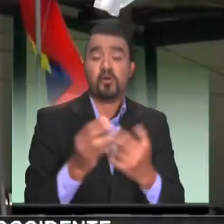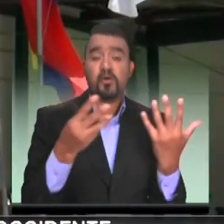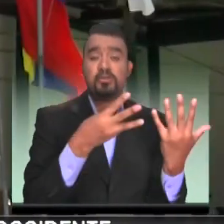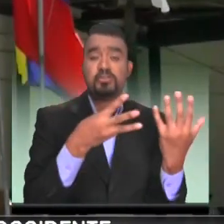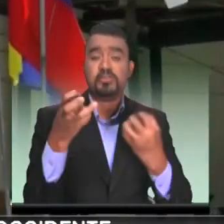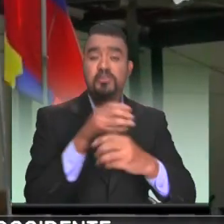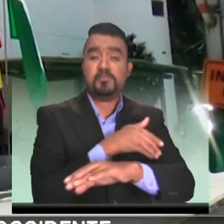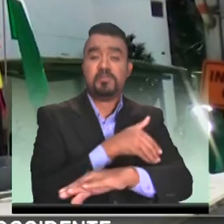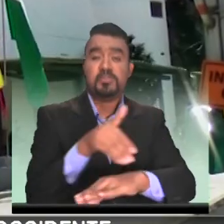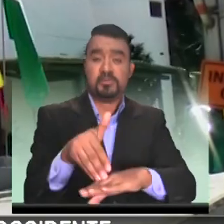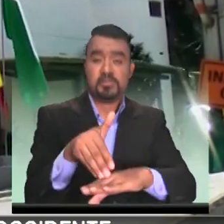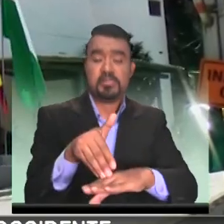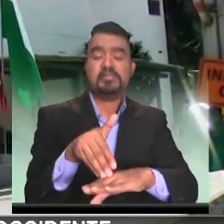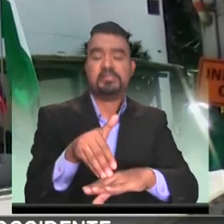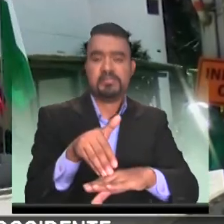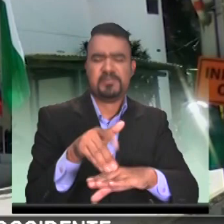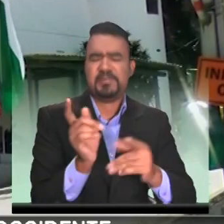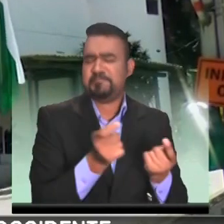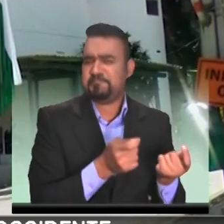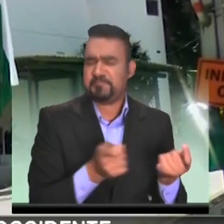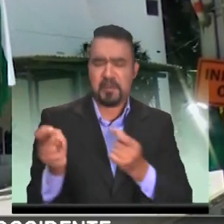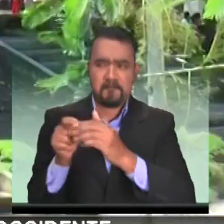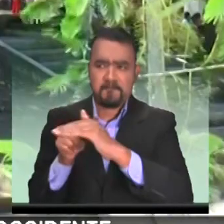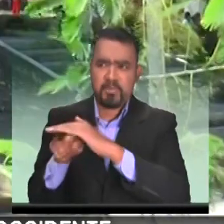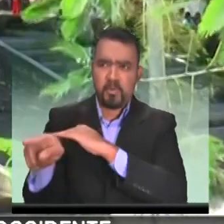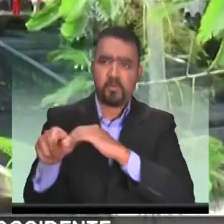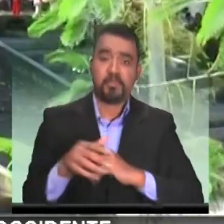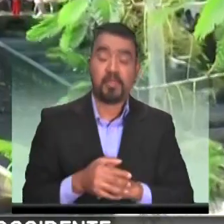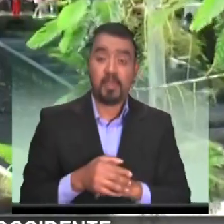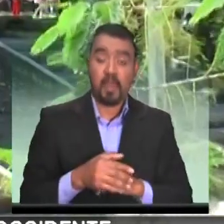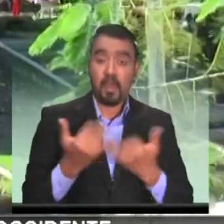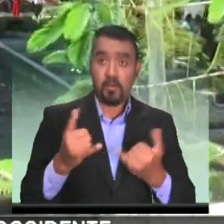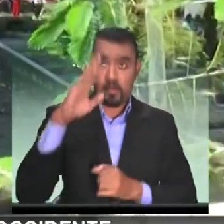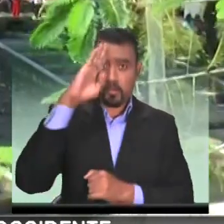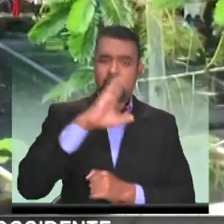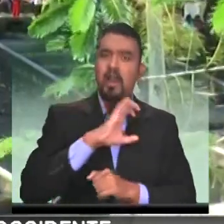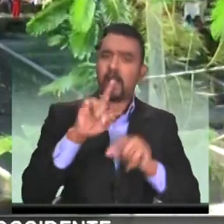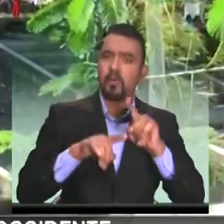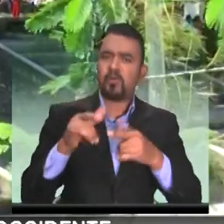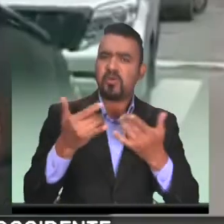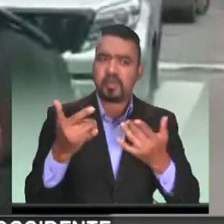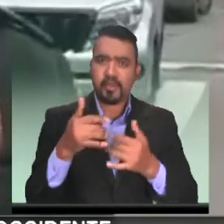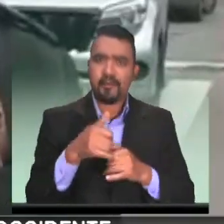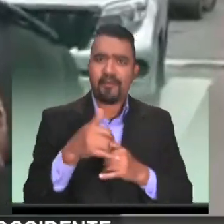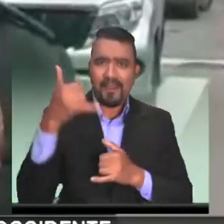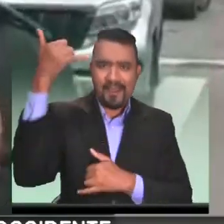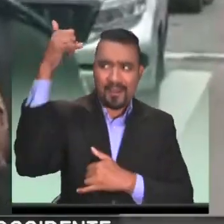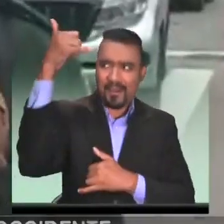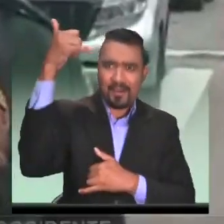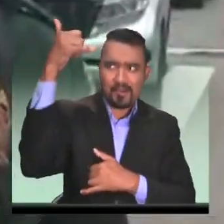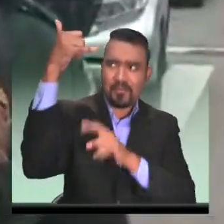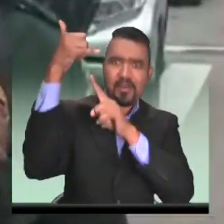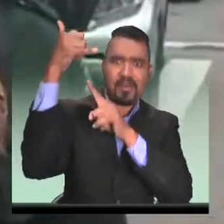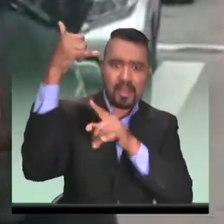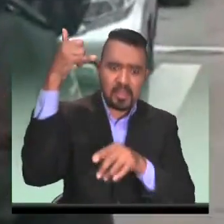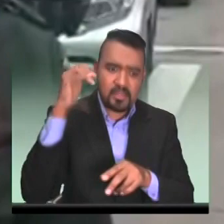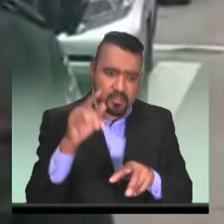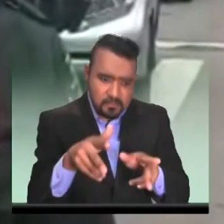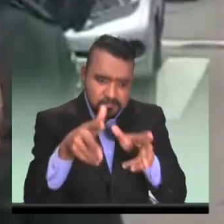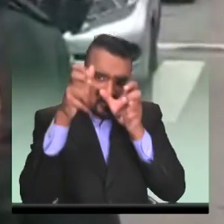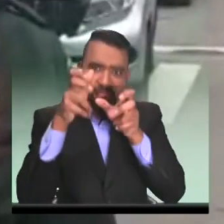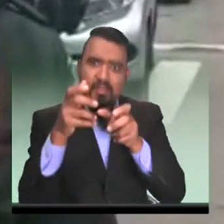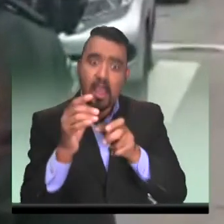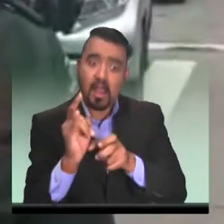pesos del banco. Las autoridades tienen indicio de algunas personas que quedaron registradas en cámaras. La responsabilidad que ellos van a tener,